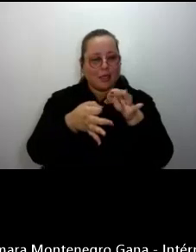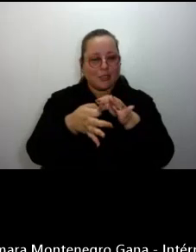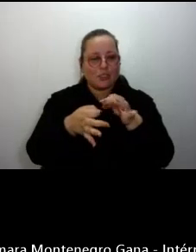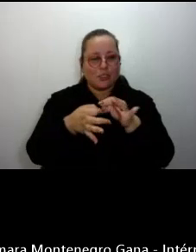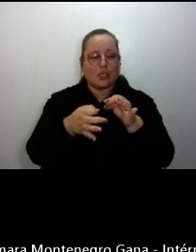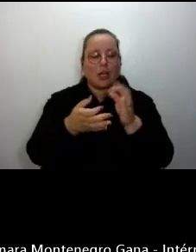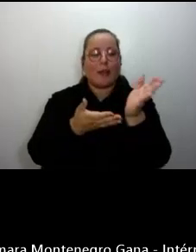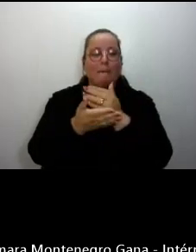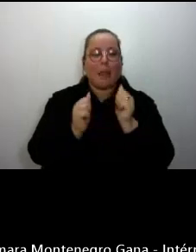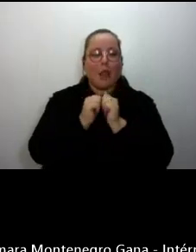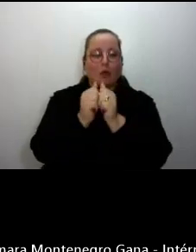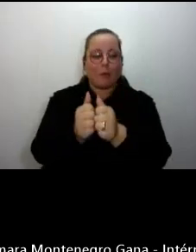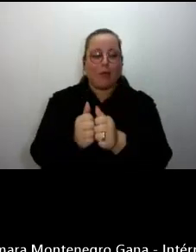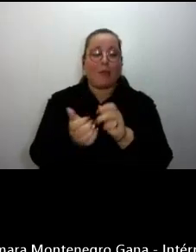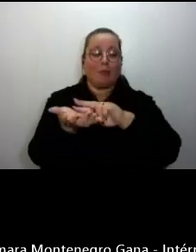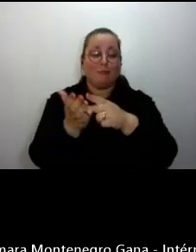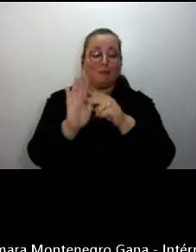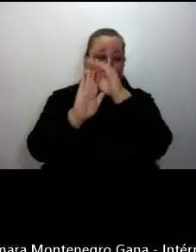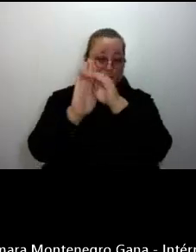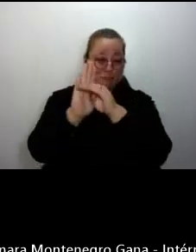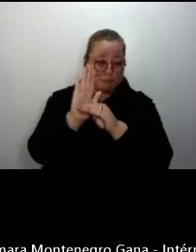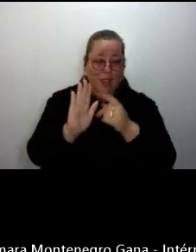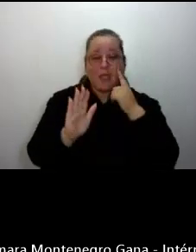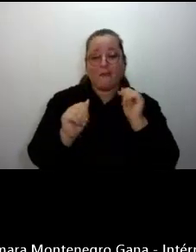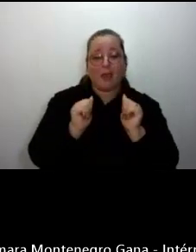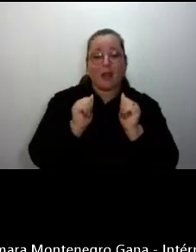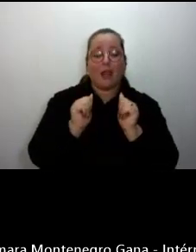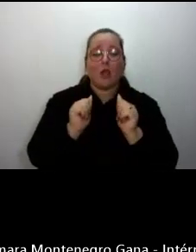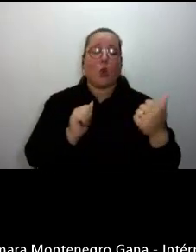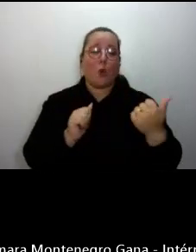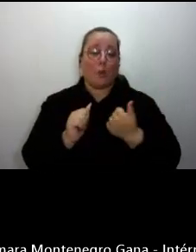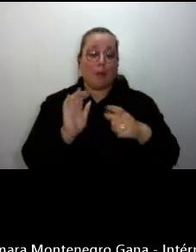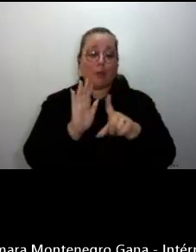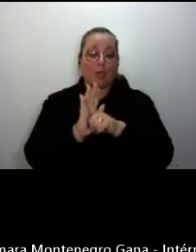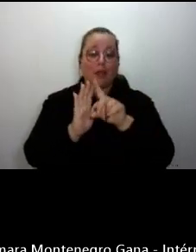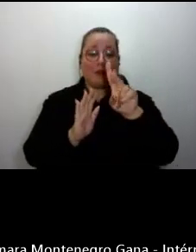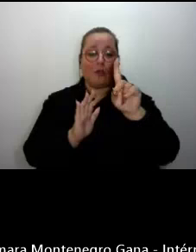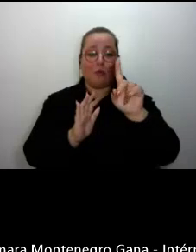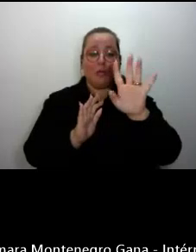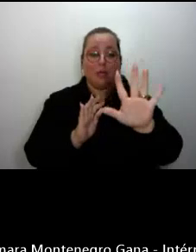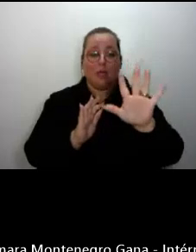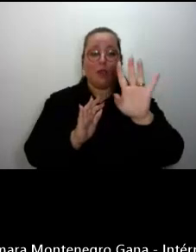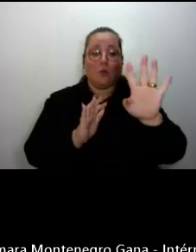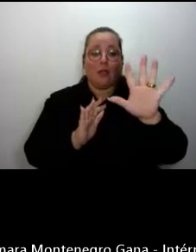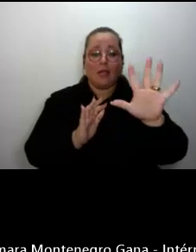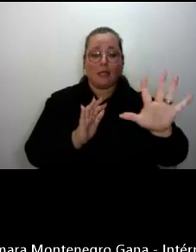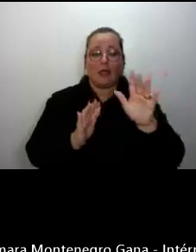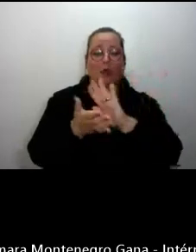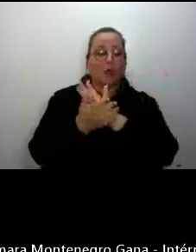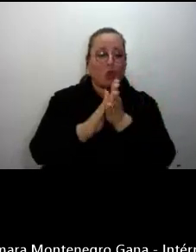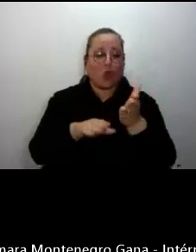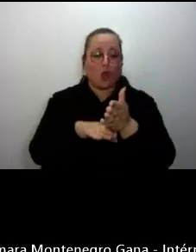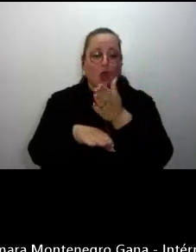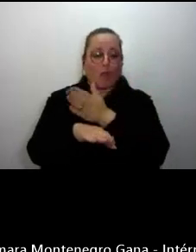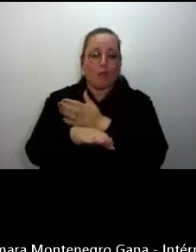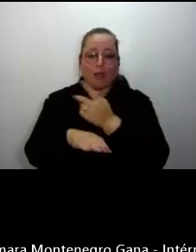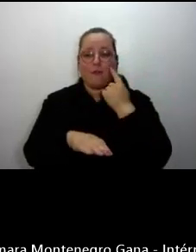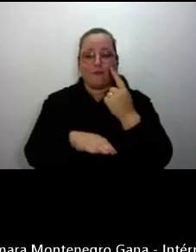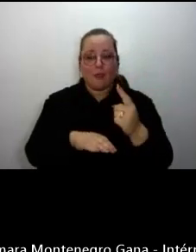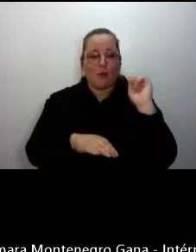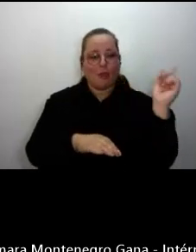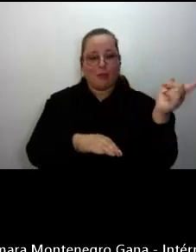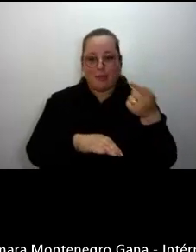de acompañamiento emocional y conductual y la implementación de la ley 21.545, como les mencionaba, ¿cierto?, todo lo anterior fue consideraciones